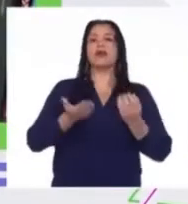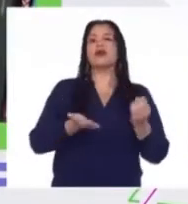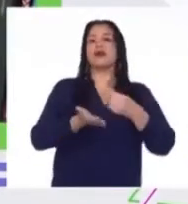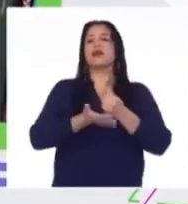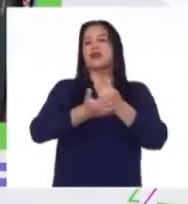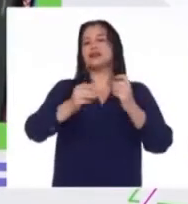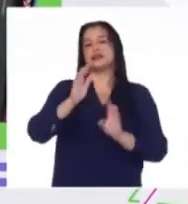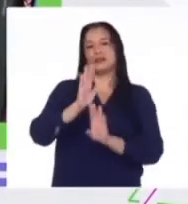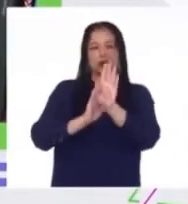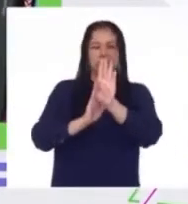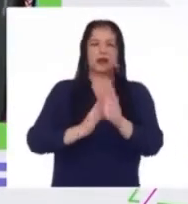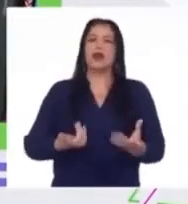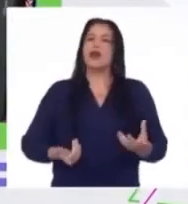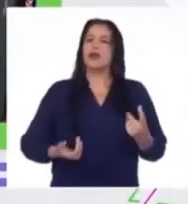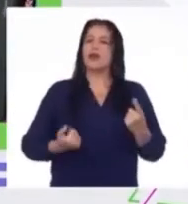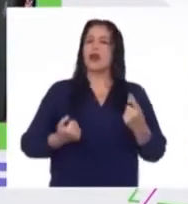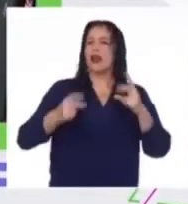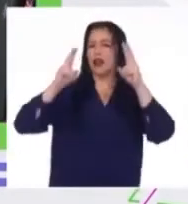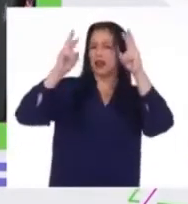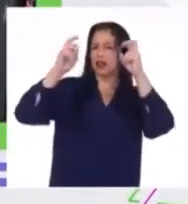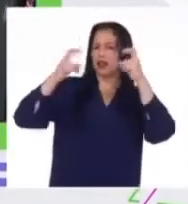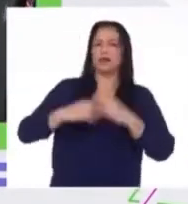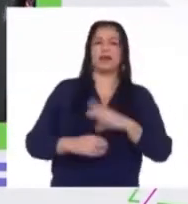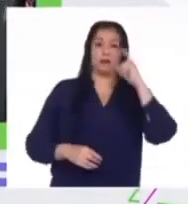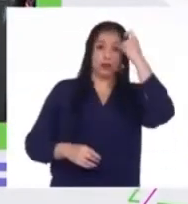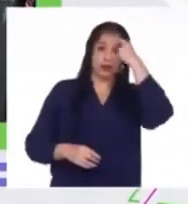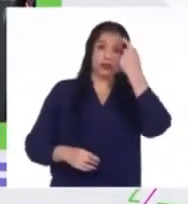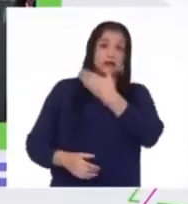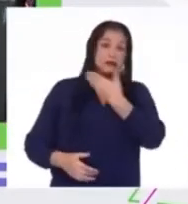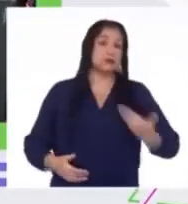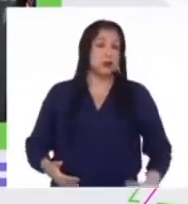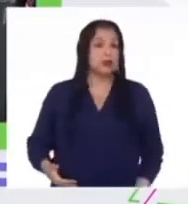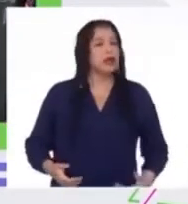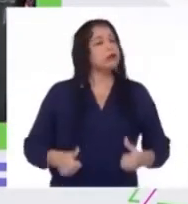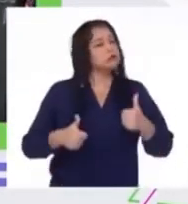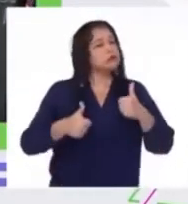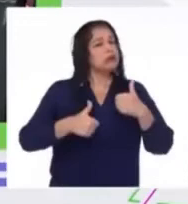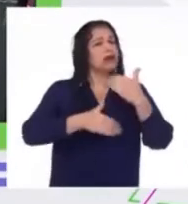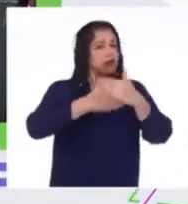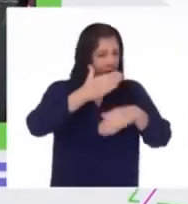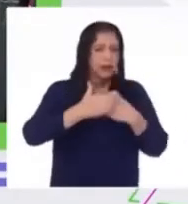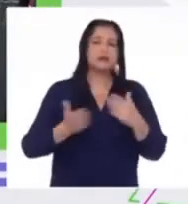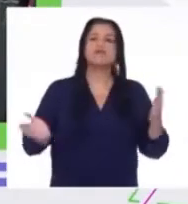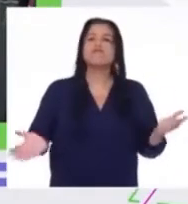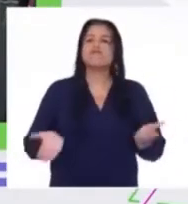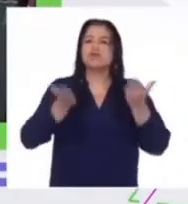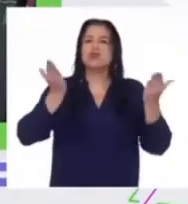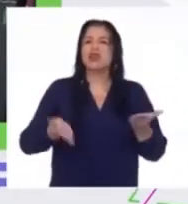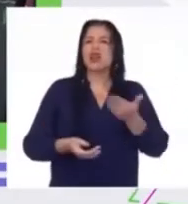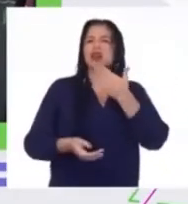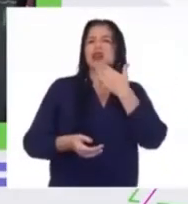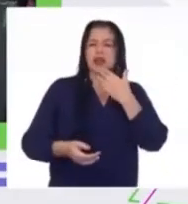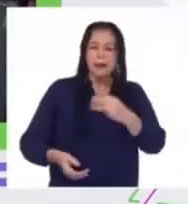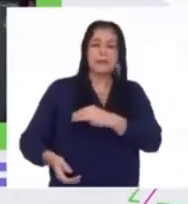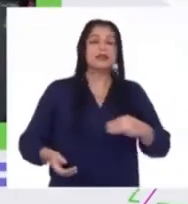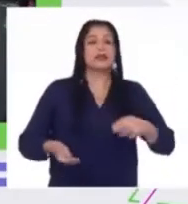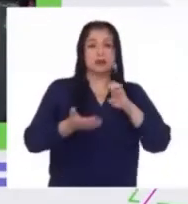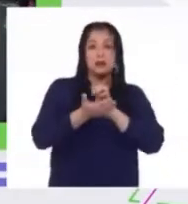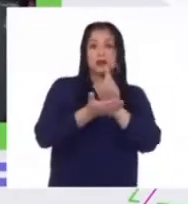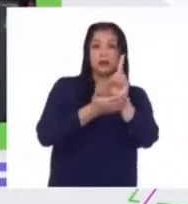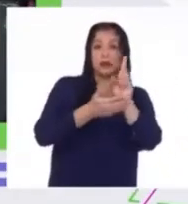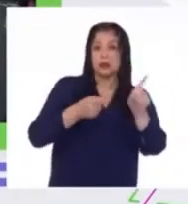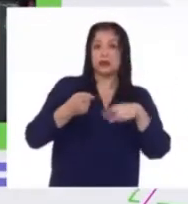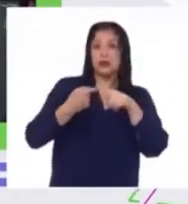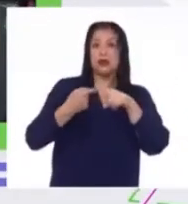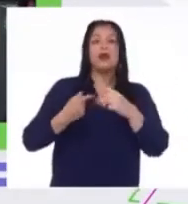Desde el plano de las políticas públicas han habido grandes avances impulsados tanto por el Ministerio de Educación